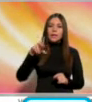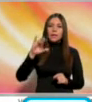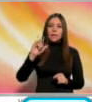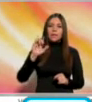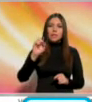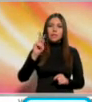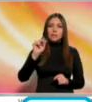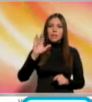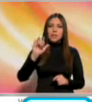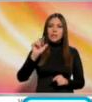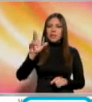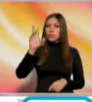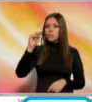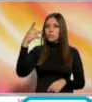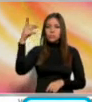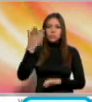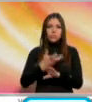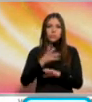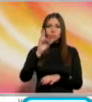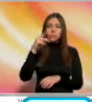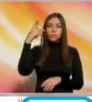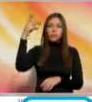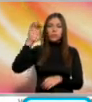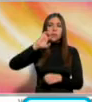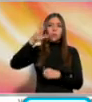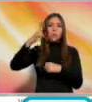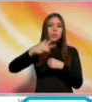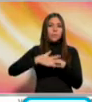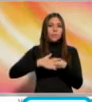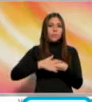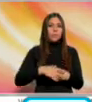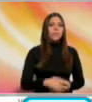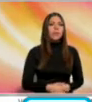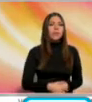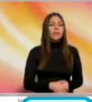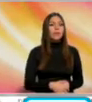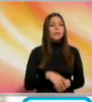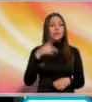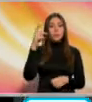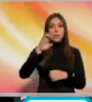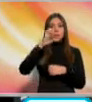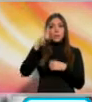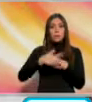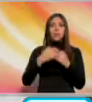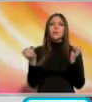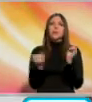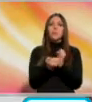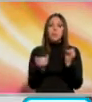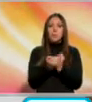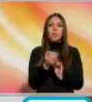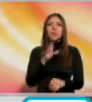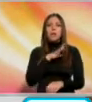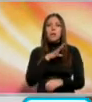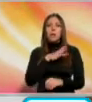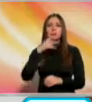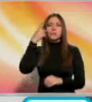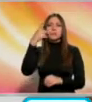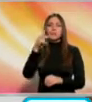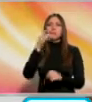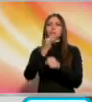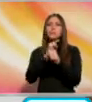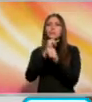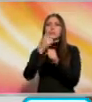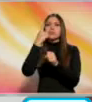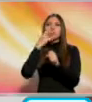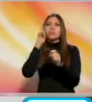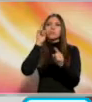no de Estados Unidos, sino la de la Comunidad Europea. Ya. Esta es la NASA. Pero la Comunidad Europea también tiene una agencia espacial y esto que hablábamos de la